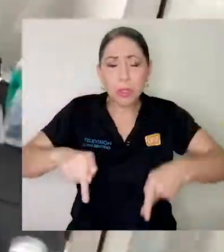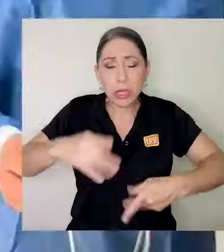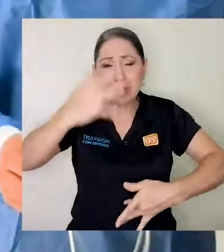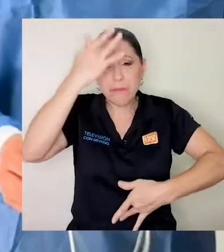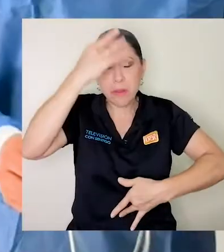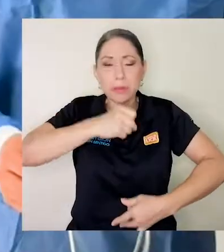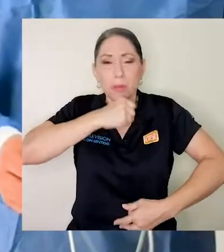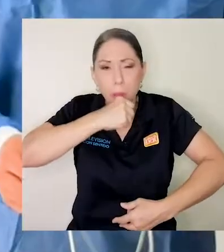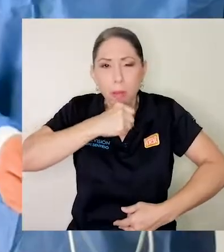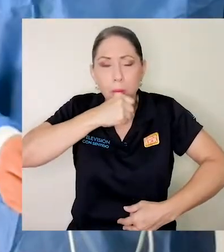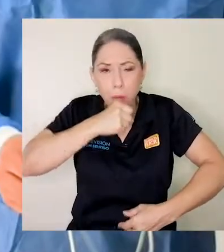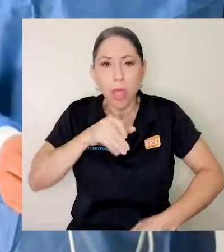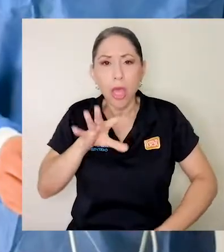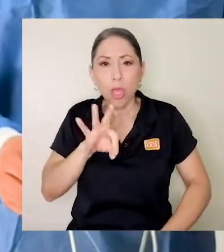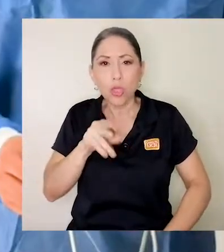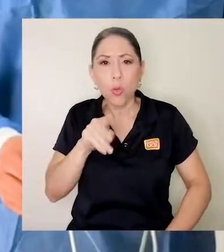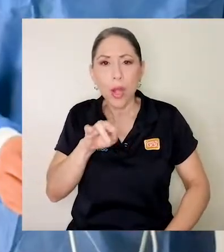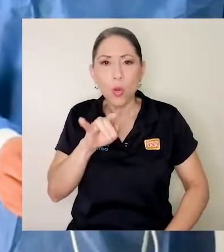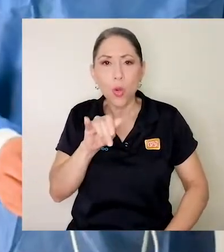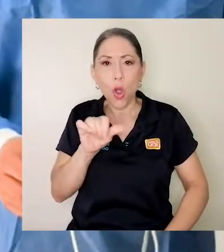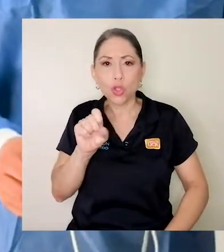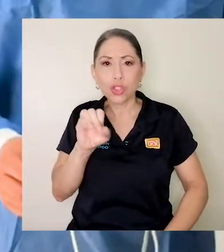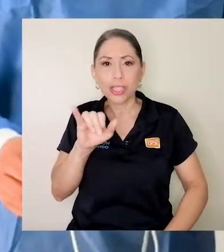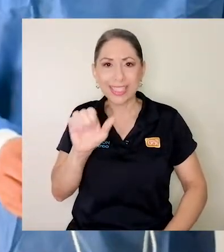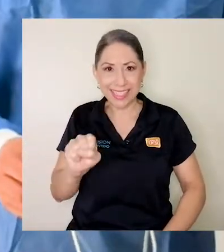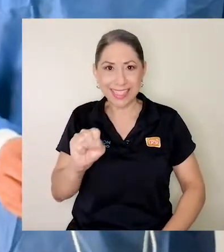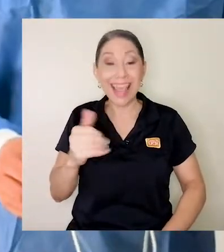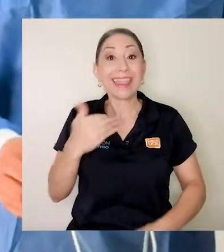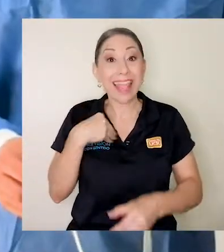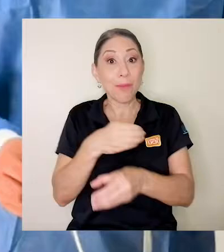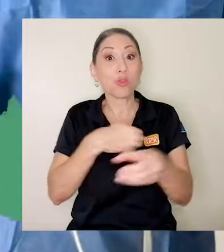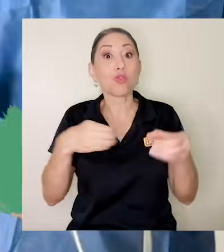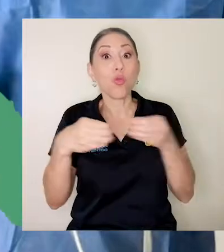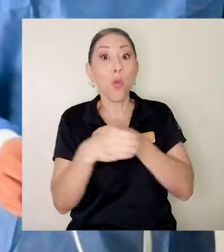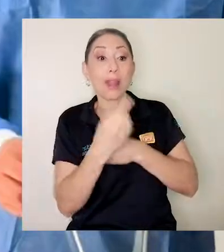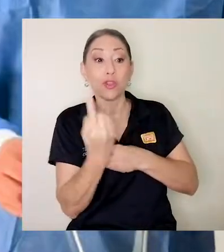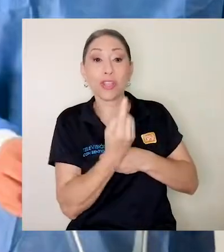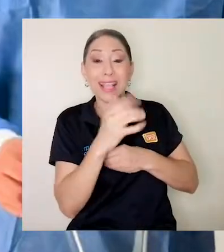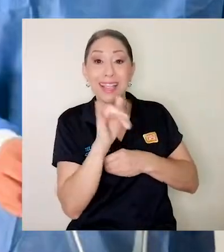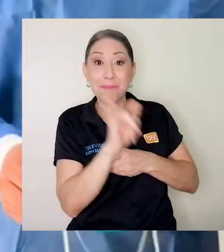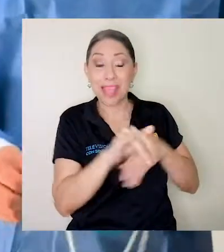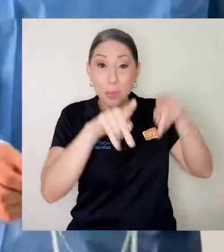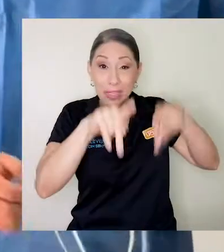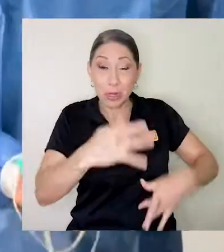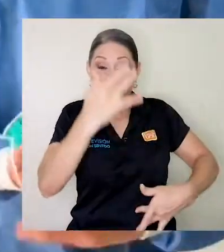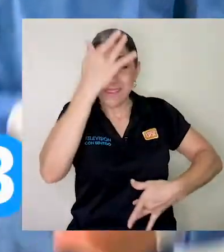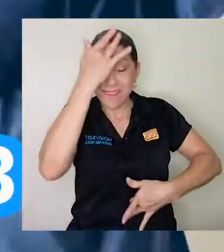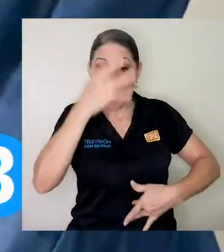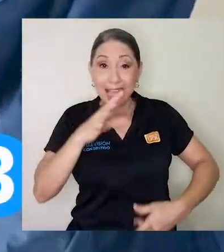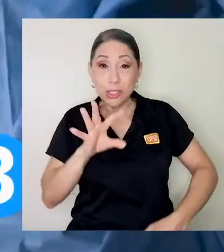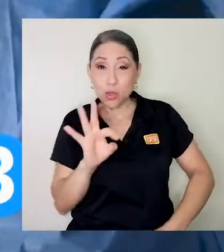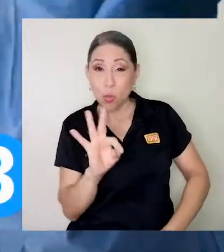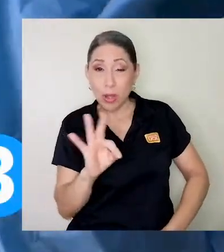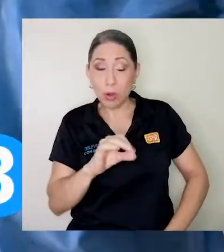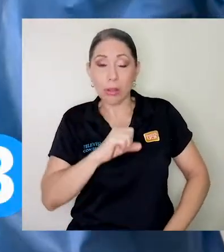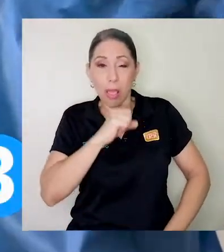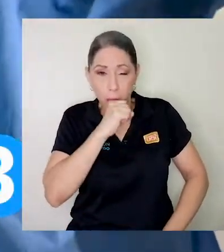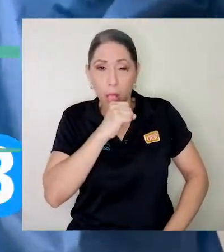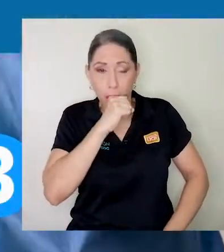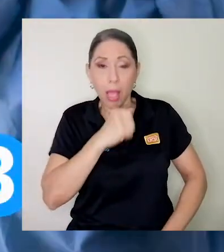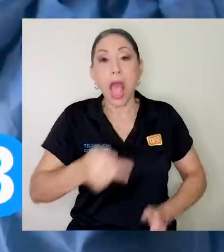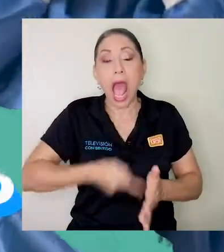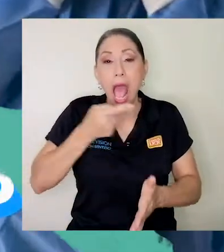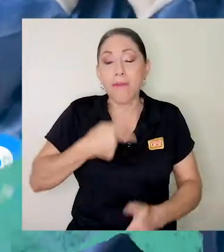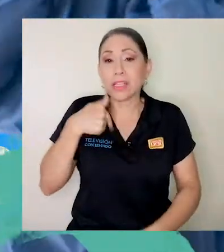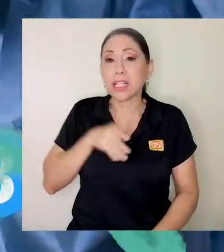con tuberculosis. Tenemos cuartos de aislamiento con pacientes con tuberculosis. Y muchas veces me ha tocado a mí ir a